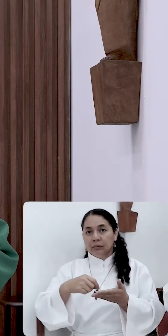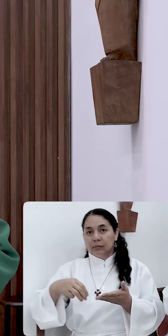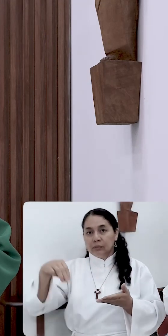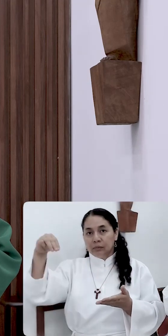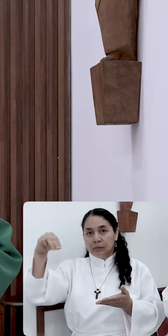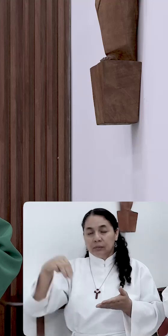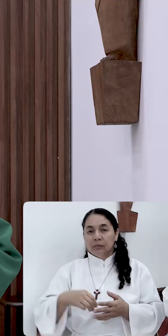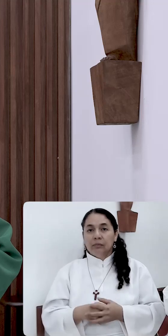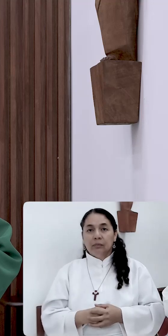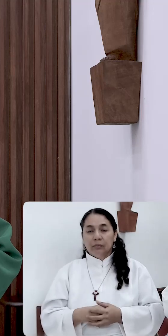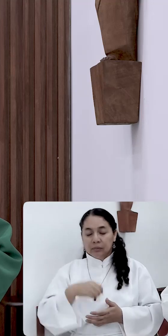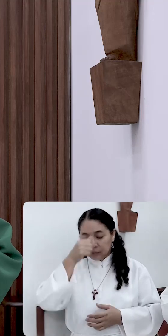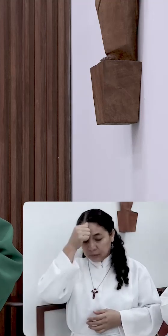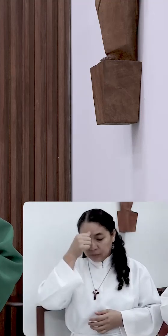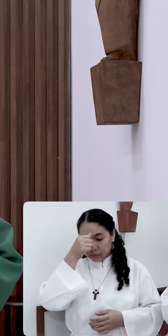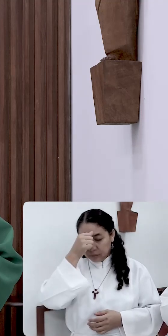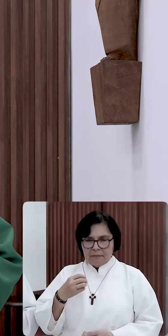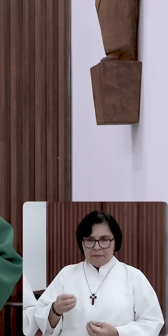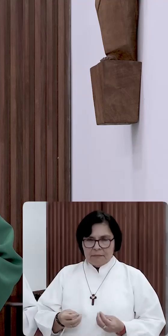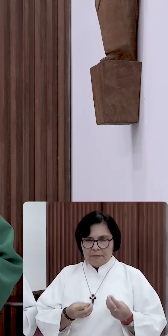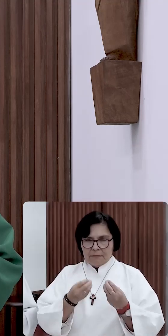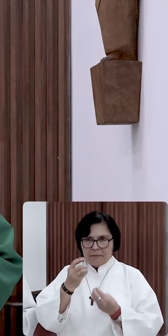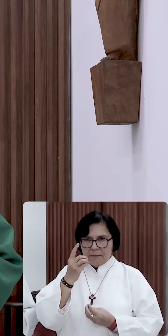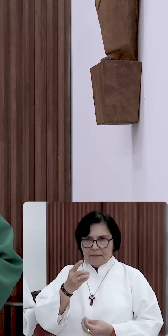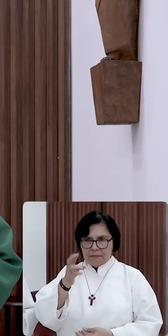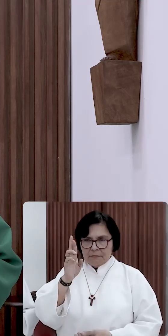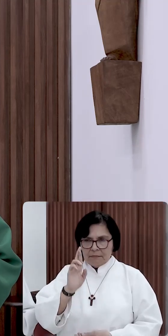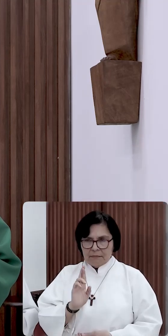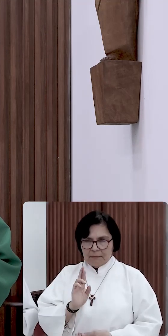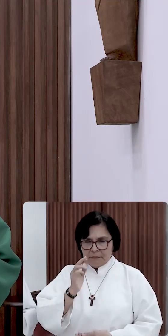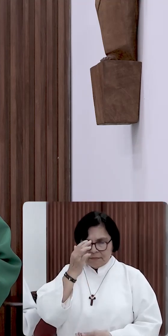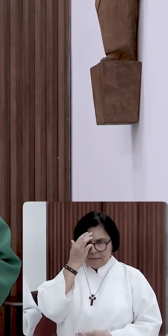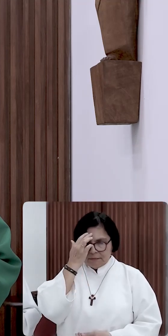Marcos. Gloria a ti, Señor.